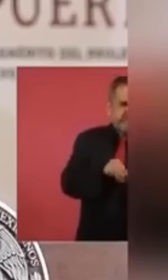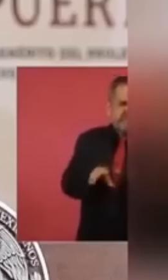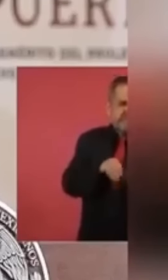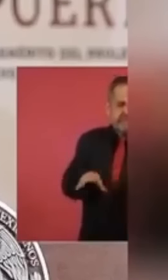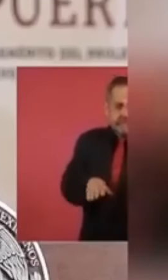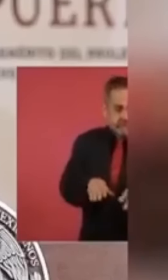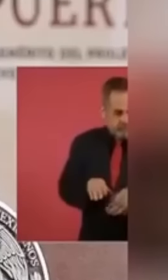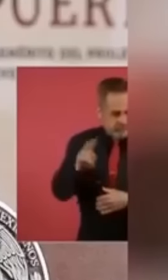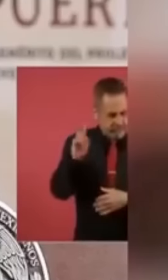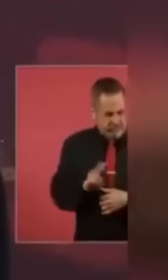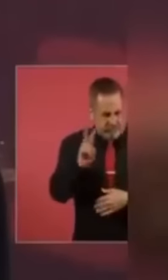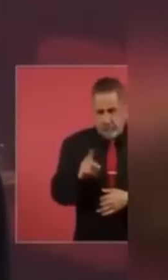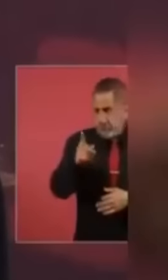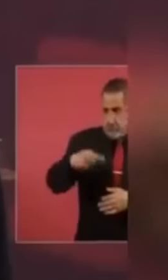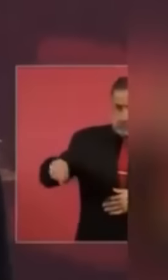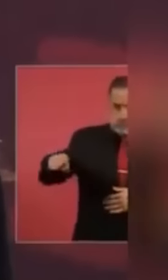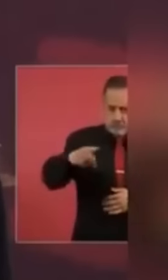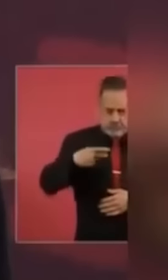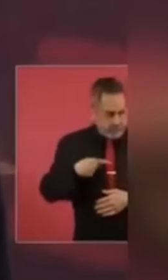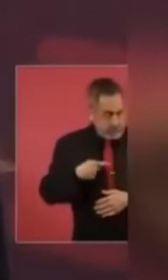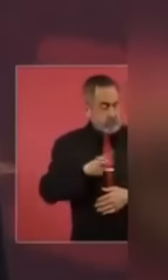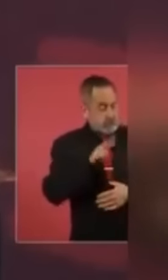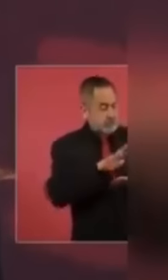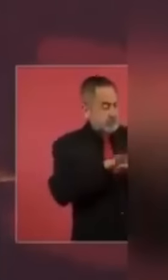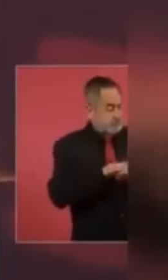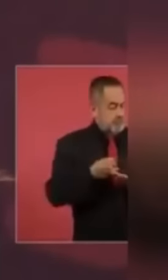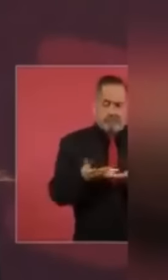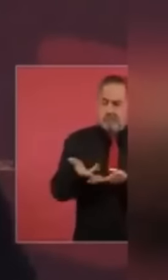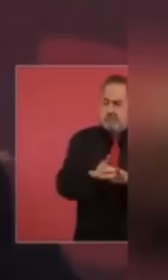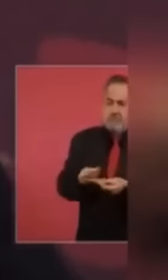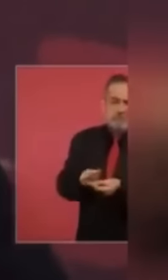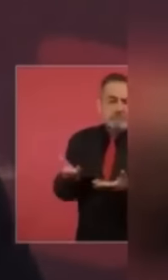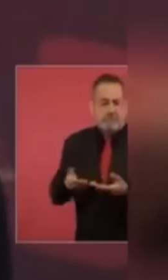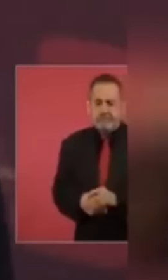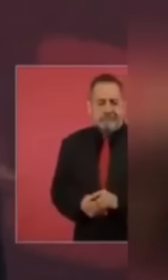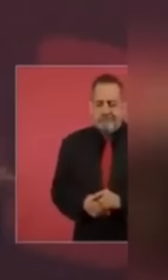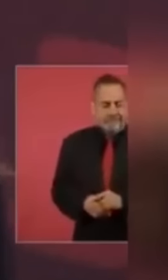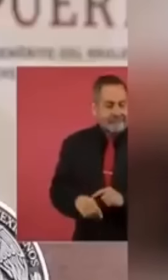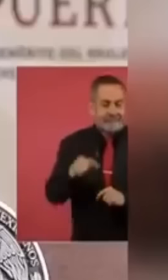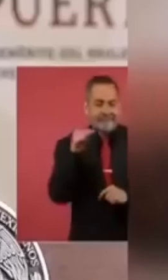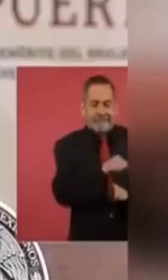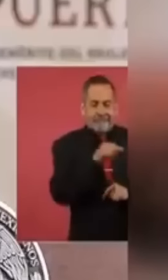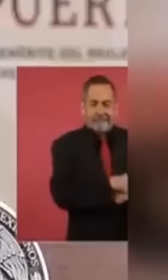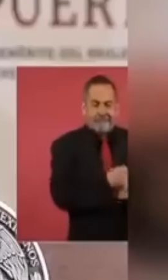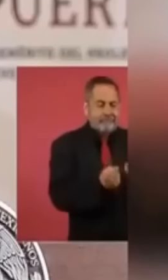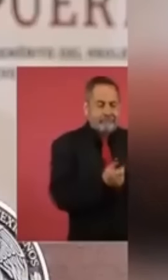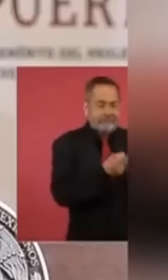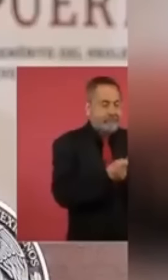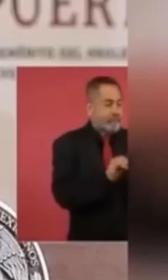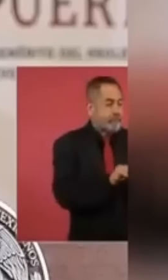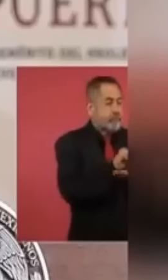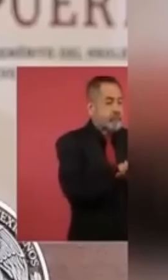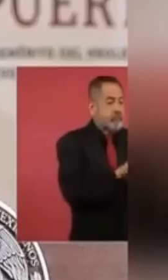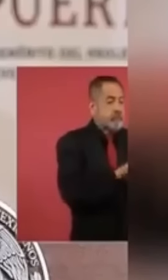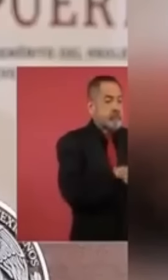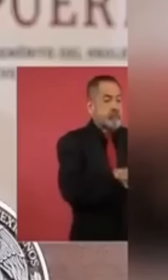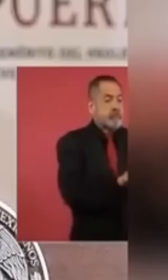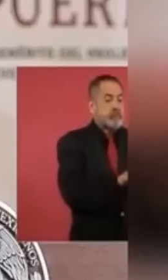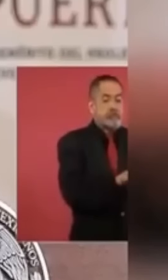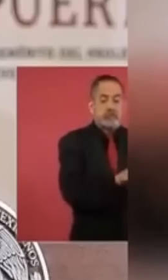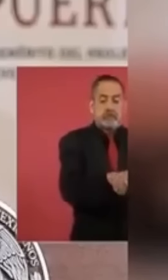los ciudadanos estén participando o no todos están participando sino está participando cierto sector de la